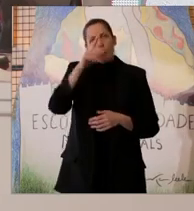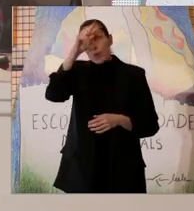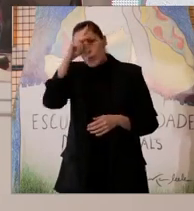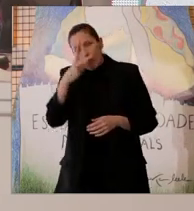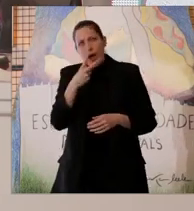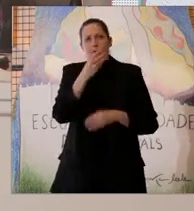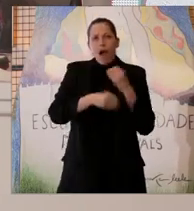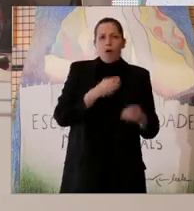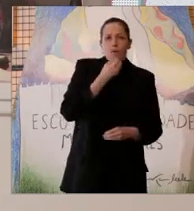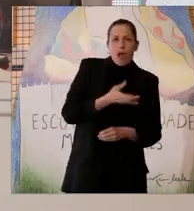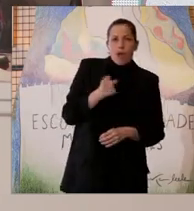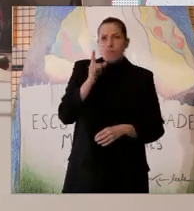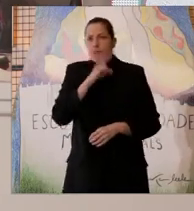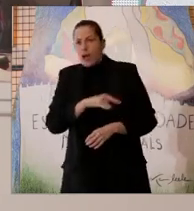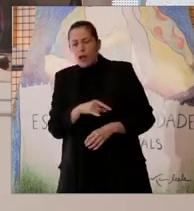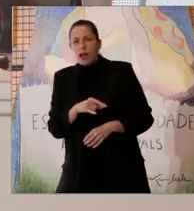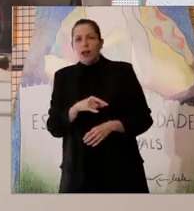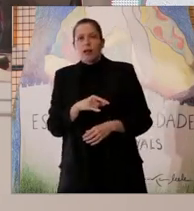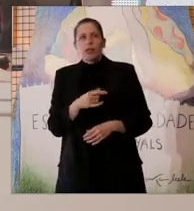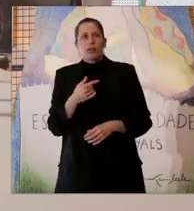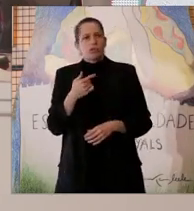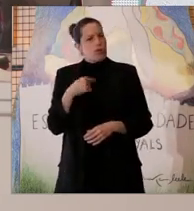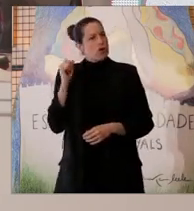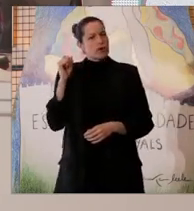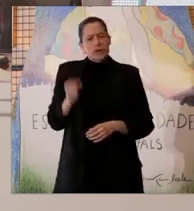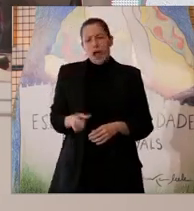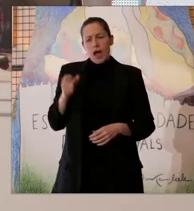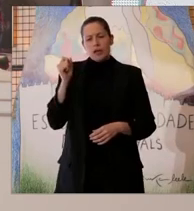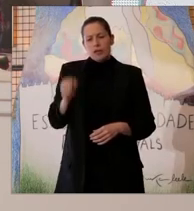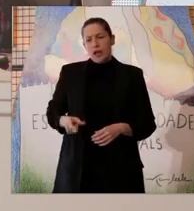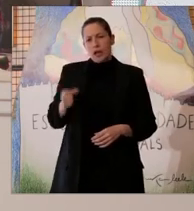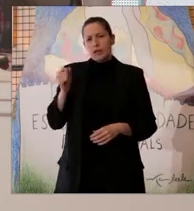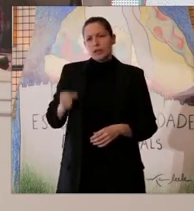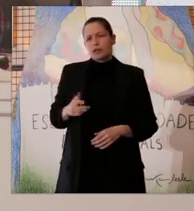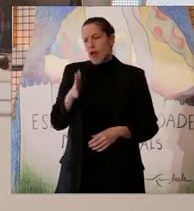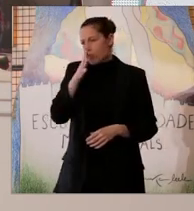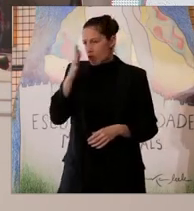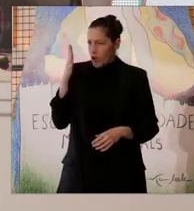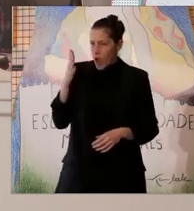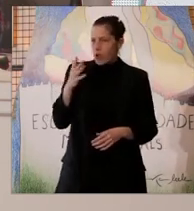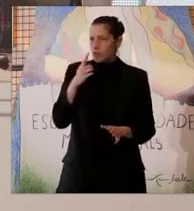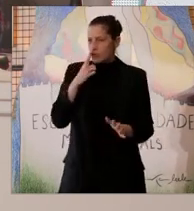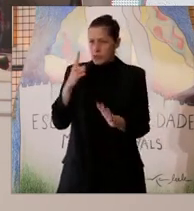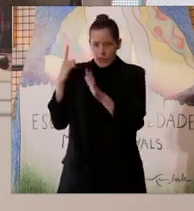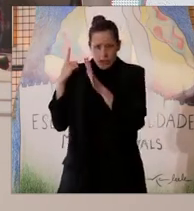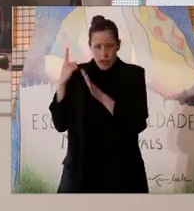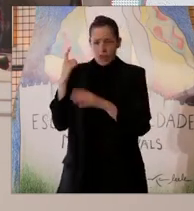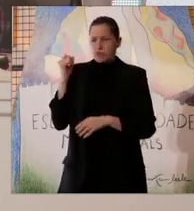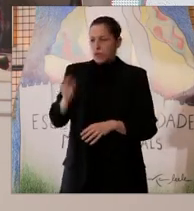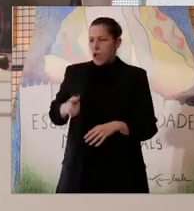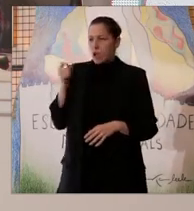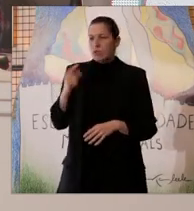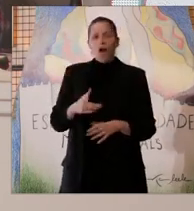haciendo mal o bien yo he visto a lo largo de los últimos sobre todo cinco o seis años compañeros que es como